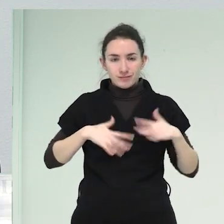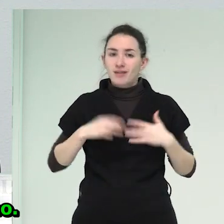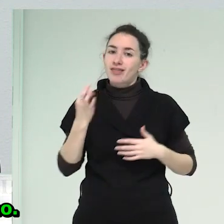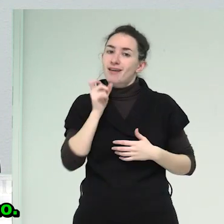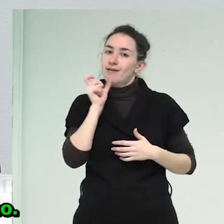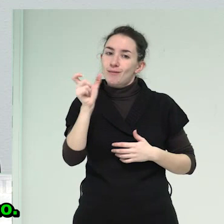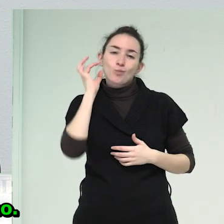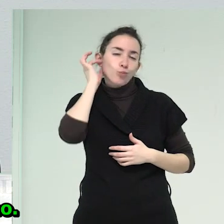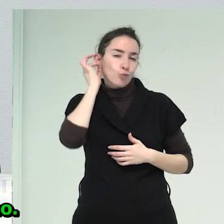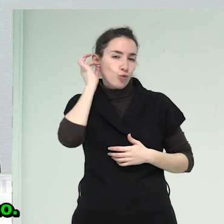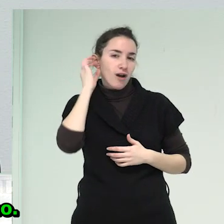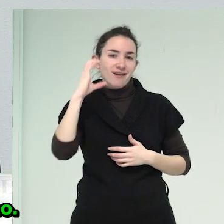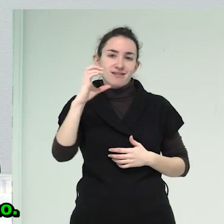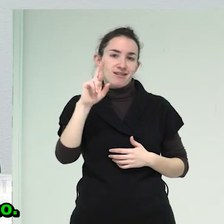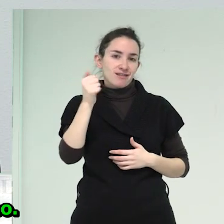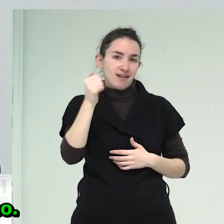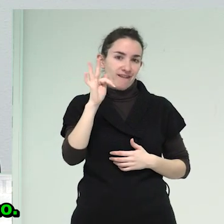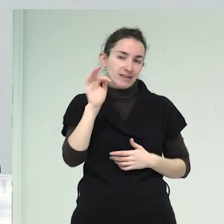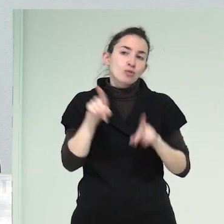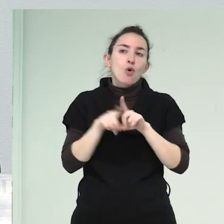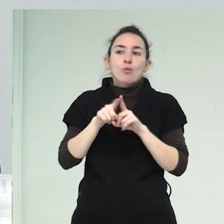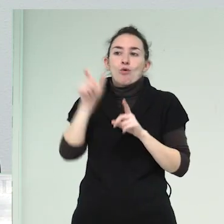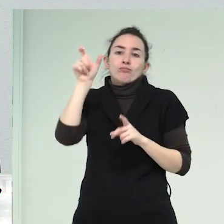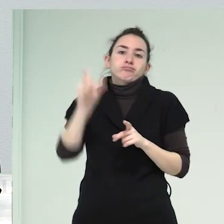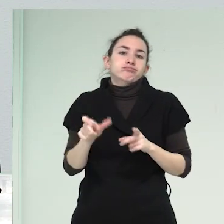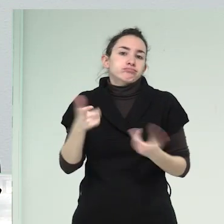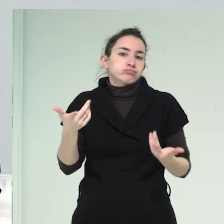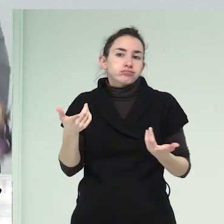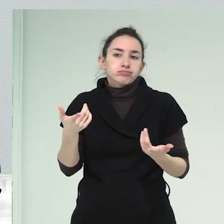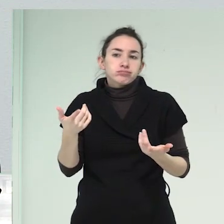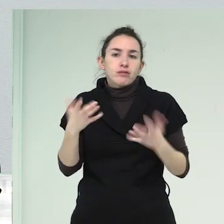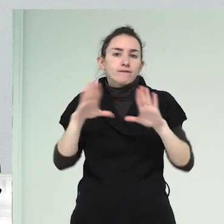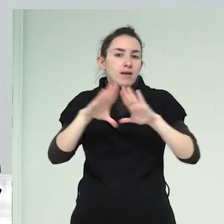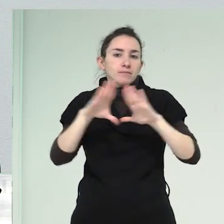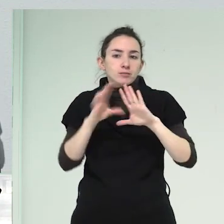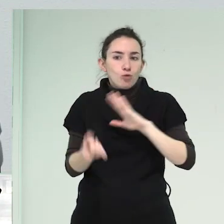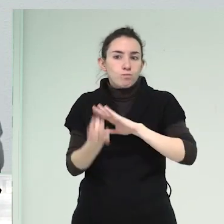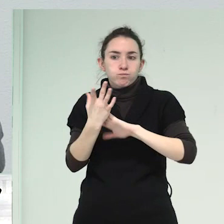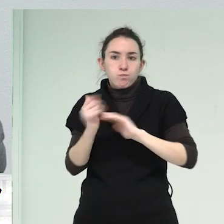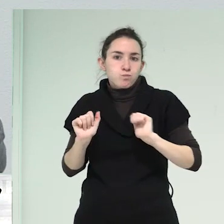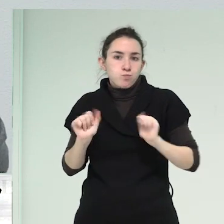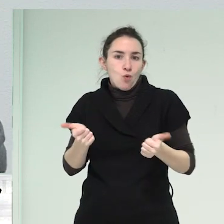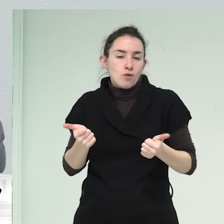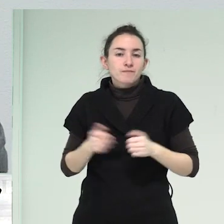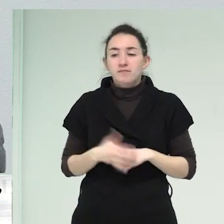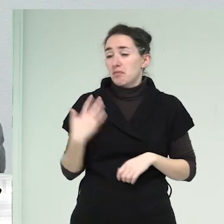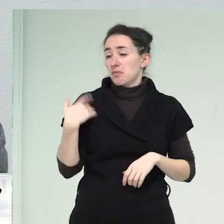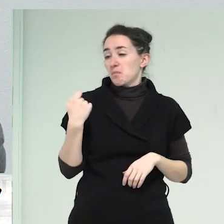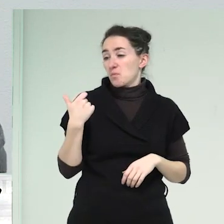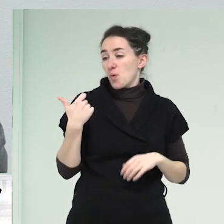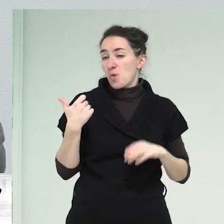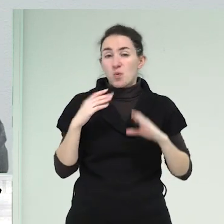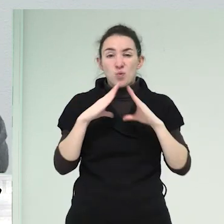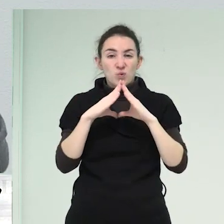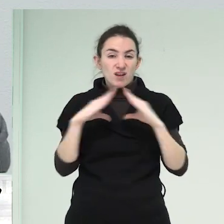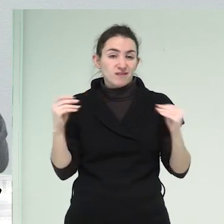Wollstonecraft, ¿no? Fue una de las precursoras del feminismo. Hace unos días, en la universidad, bueno, en